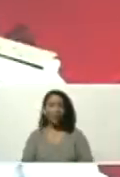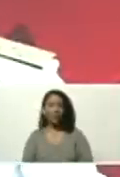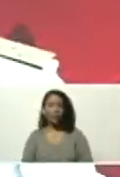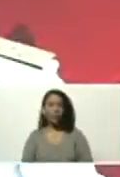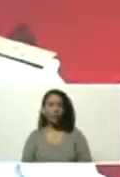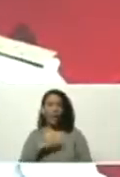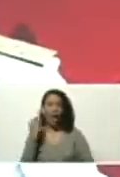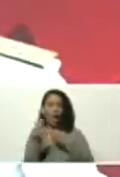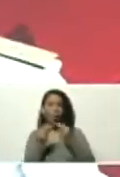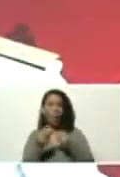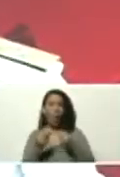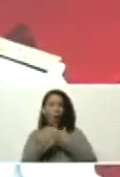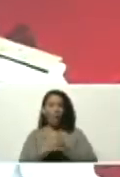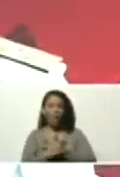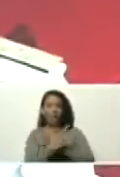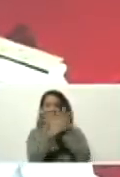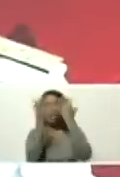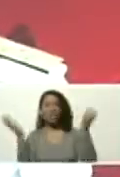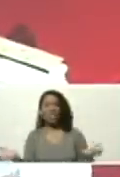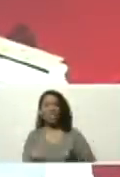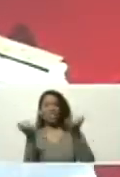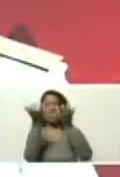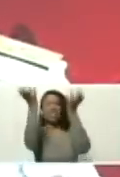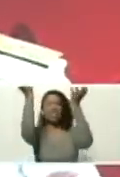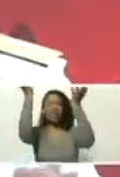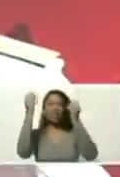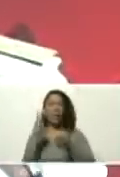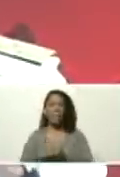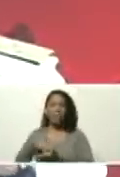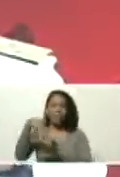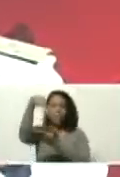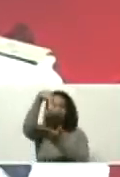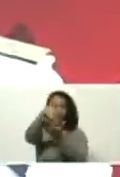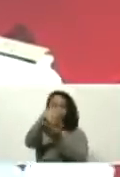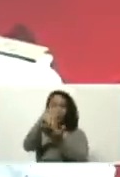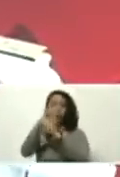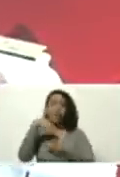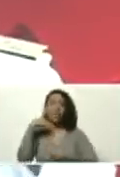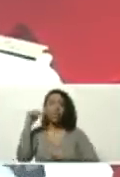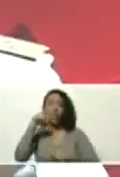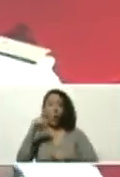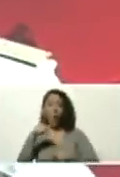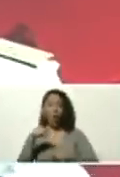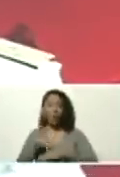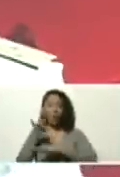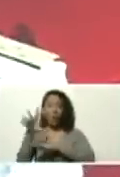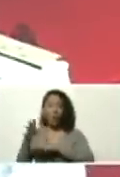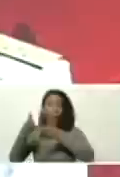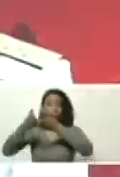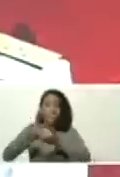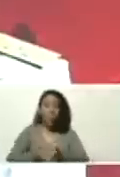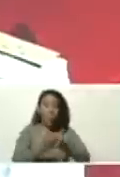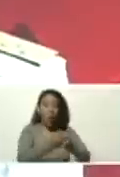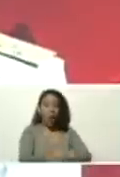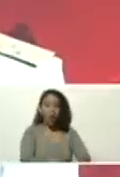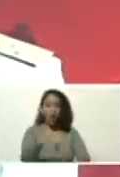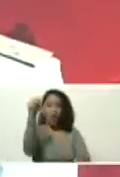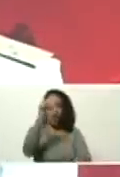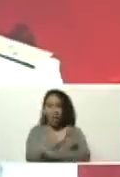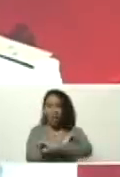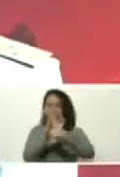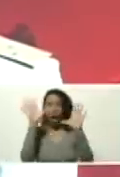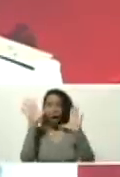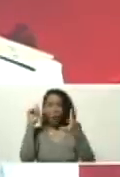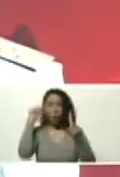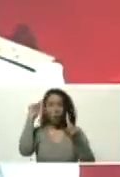como el ave fénix resurgió de sus cenizas y hoy dejamos navegando norte franco